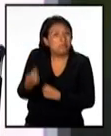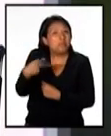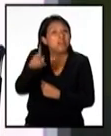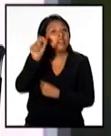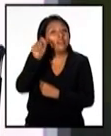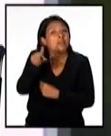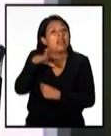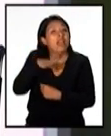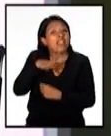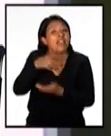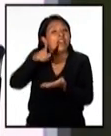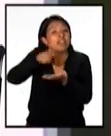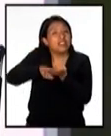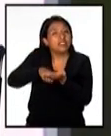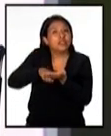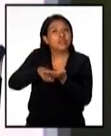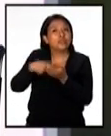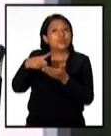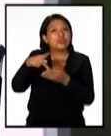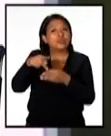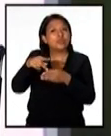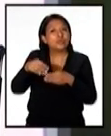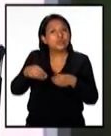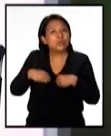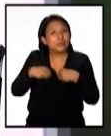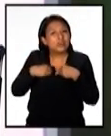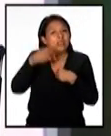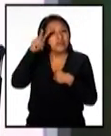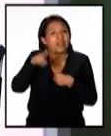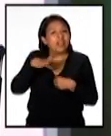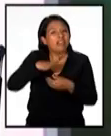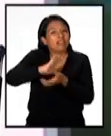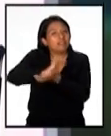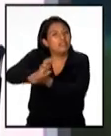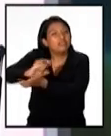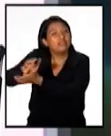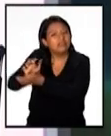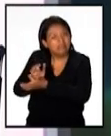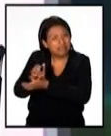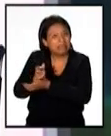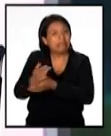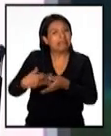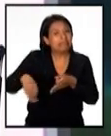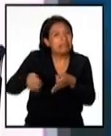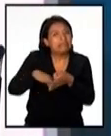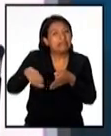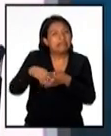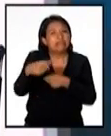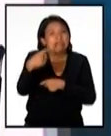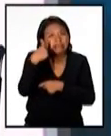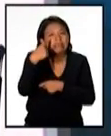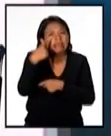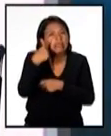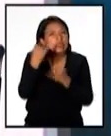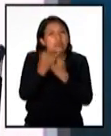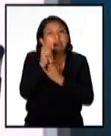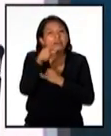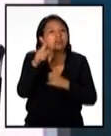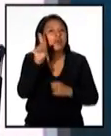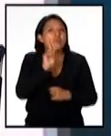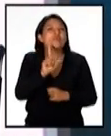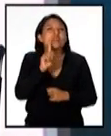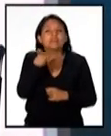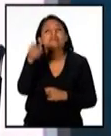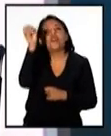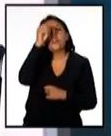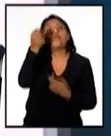realidad discriminatoria, esta realidad de episodios de discriminación que constantemente sufren las mujeres. ¿Cómo ves esta